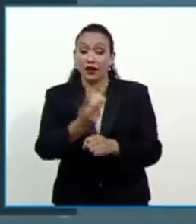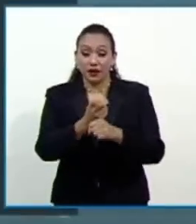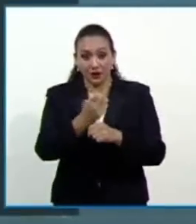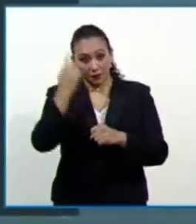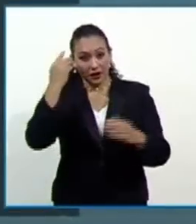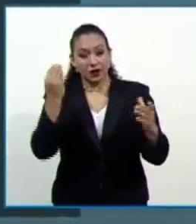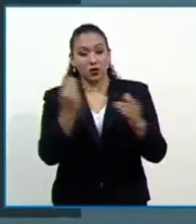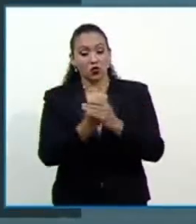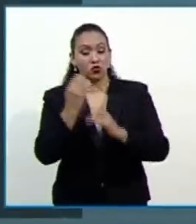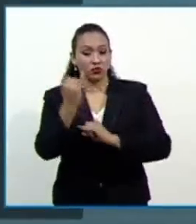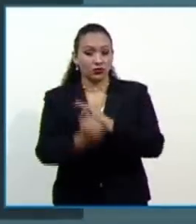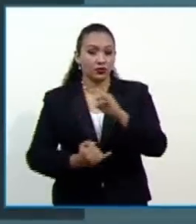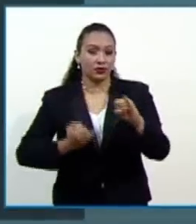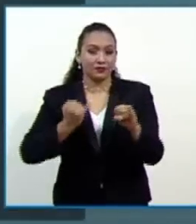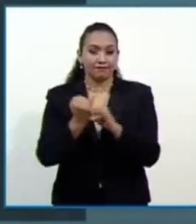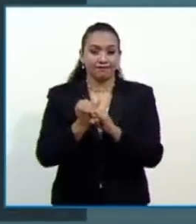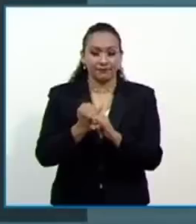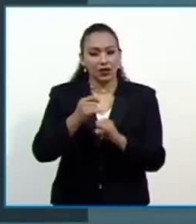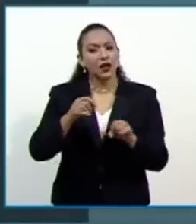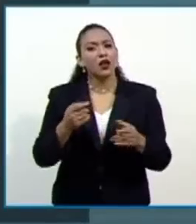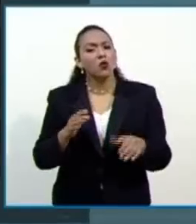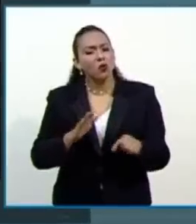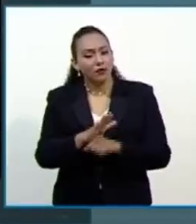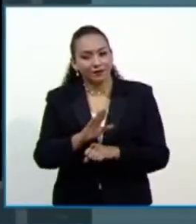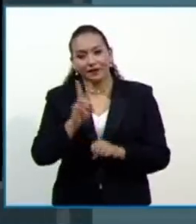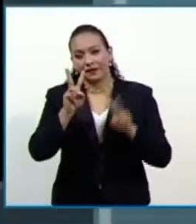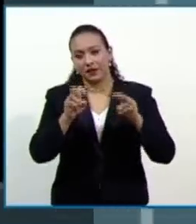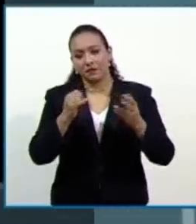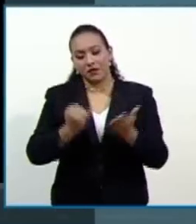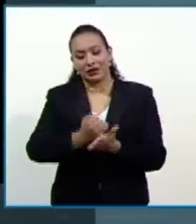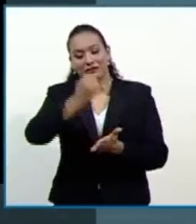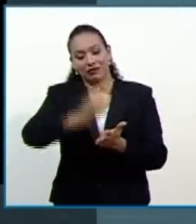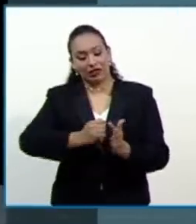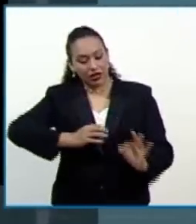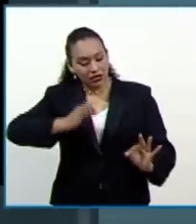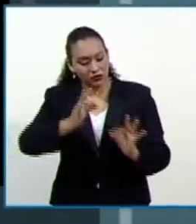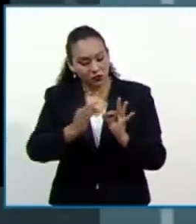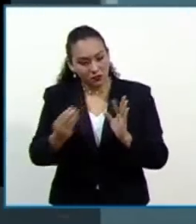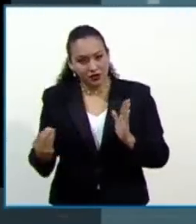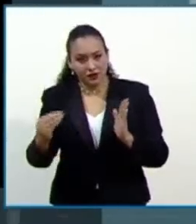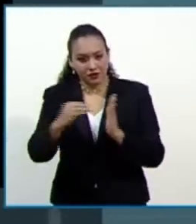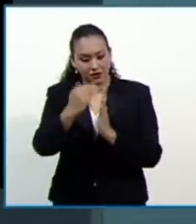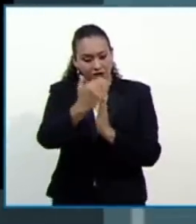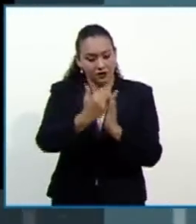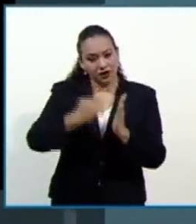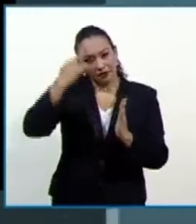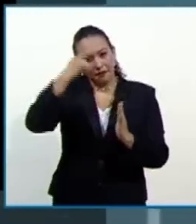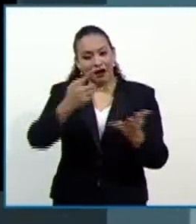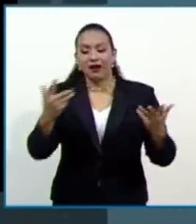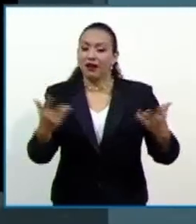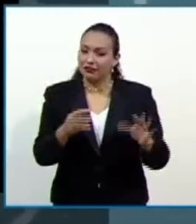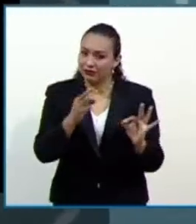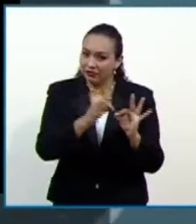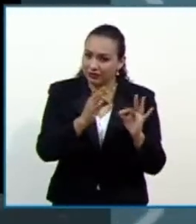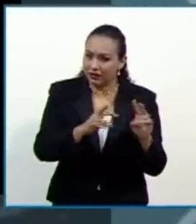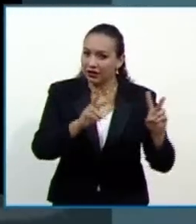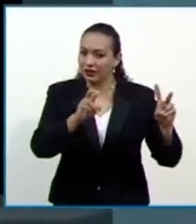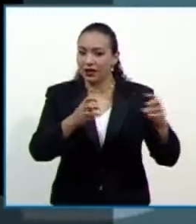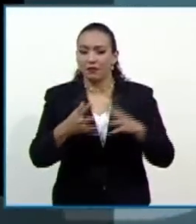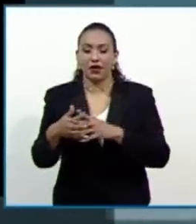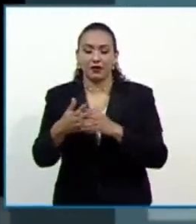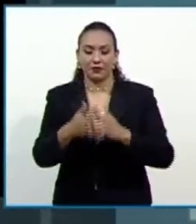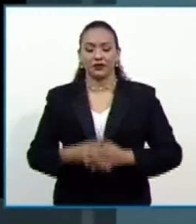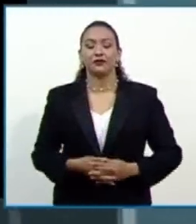del curso internacional Cumplimiento de Sentencias de la Corte Regional y Políticas Públicas para su implementación en modalidad